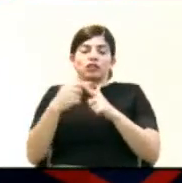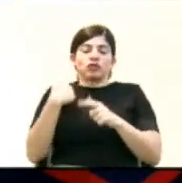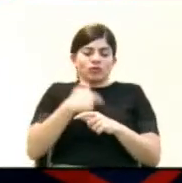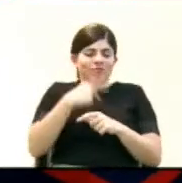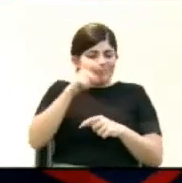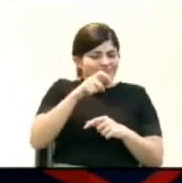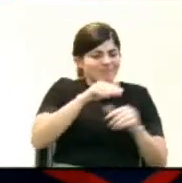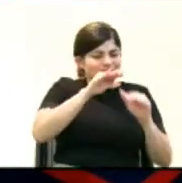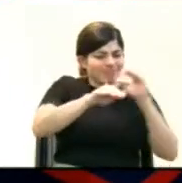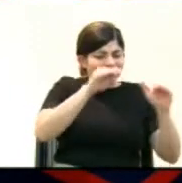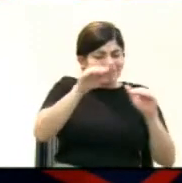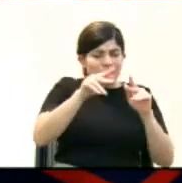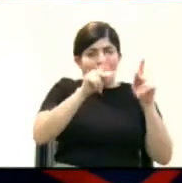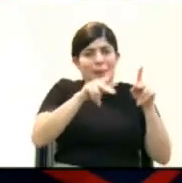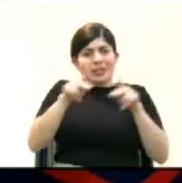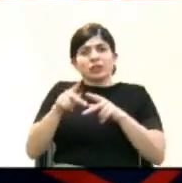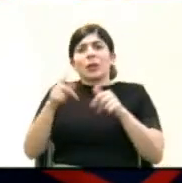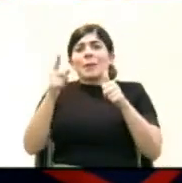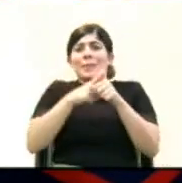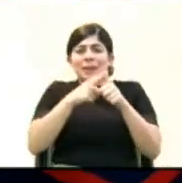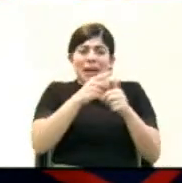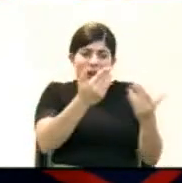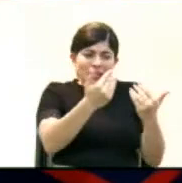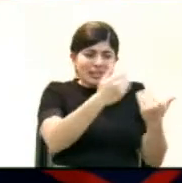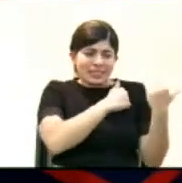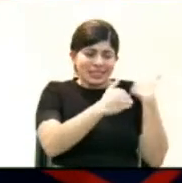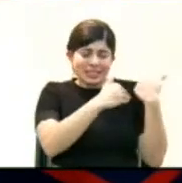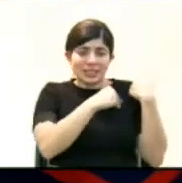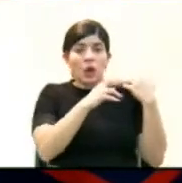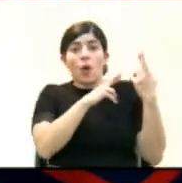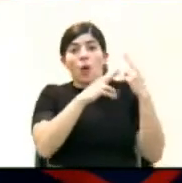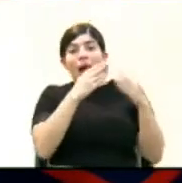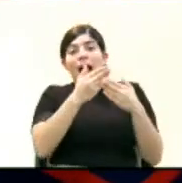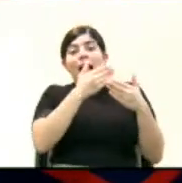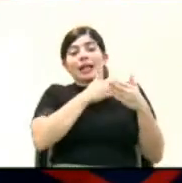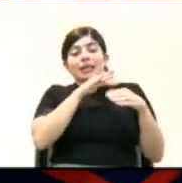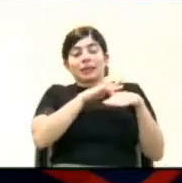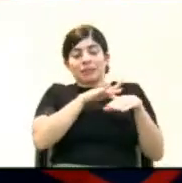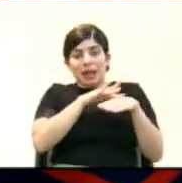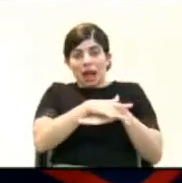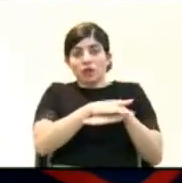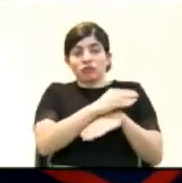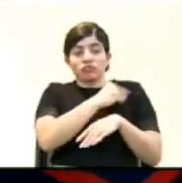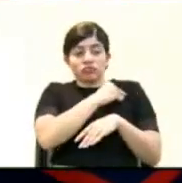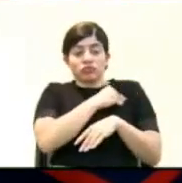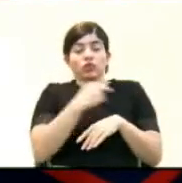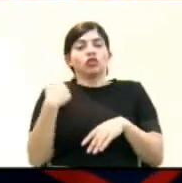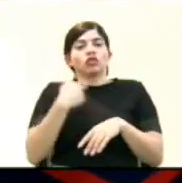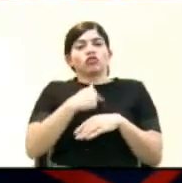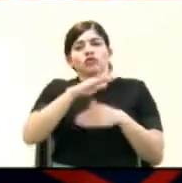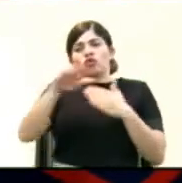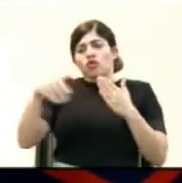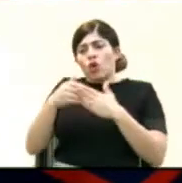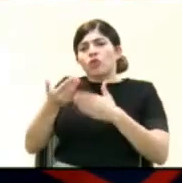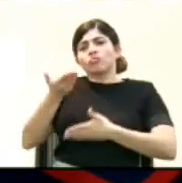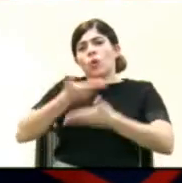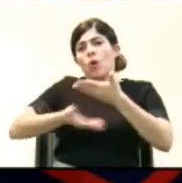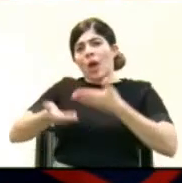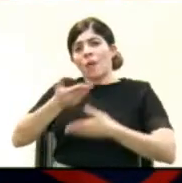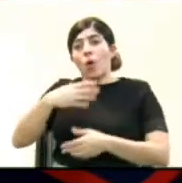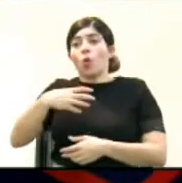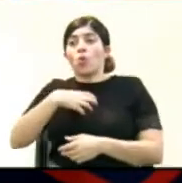seguir haciendo el llamado a las personas, primero de que reporten, ojalá con antelación, y todos pues tenemos que colaborar de alguna forma, los